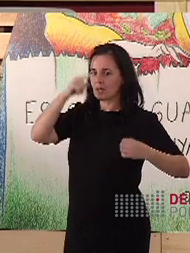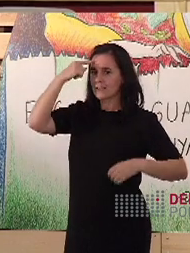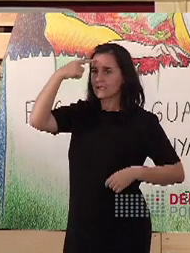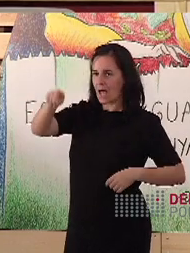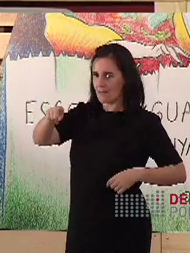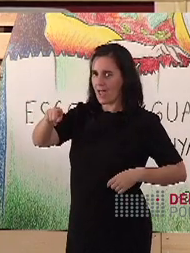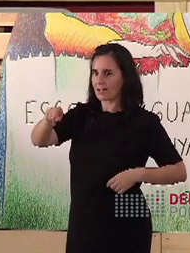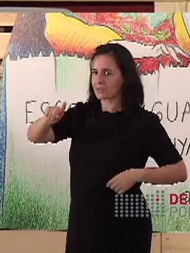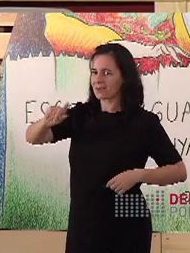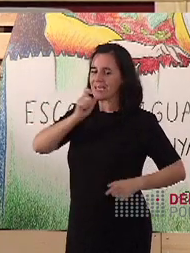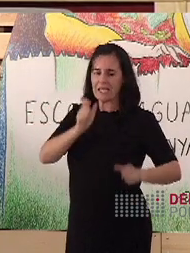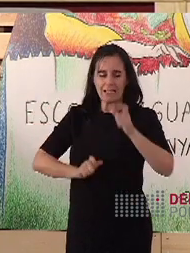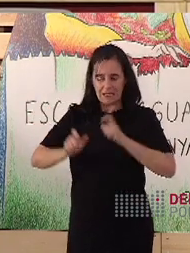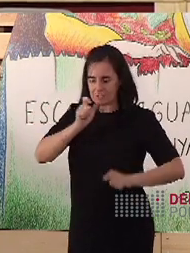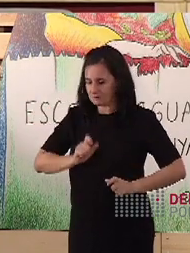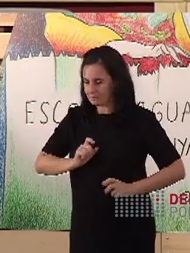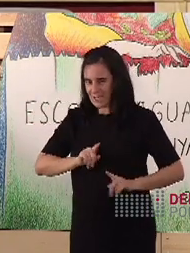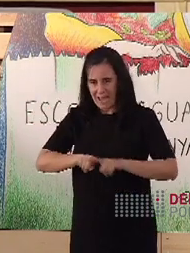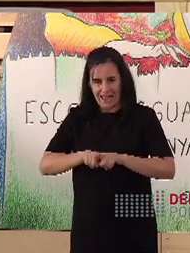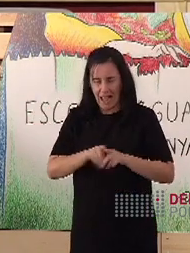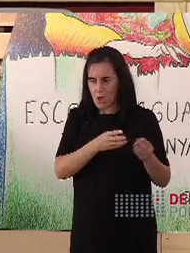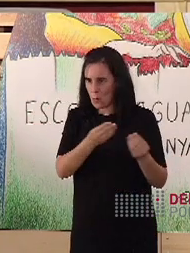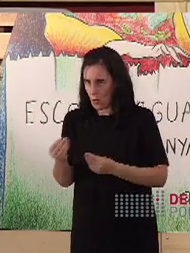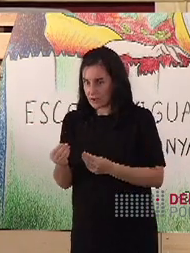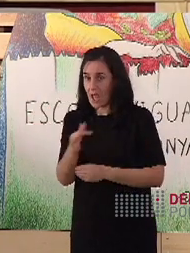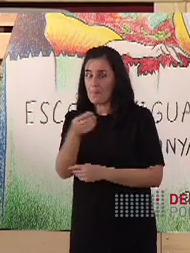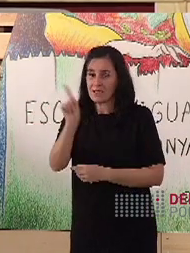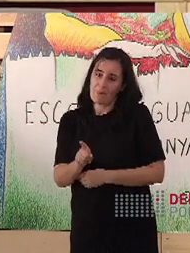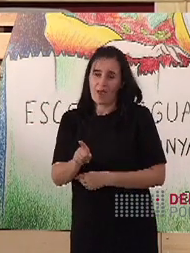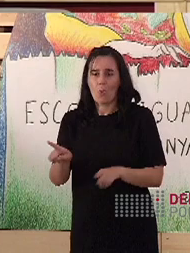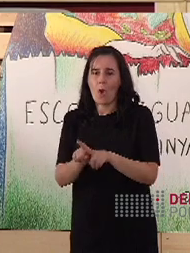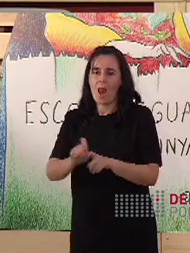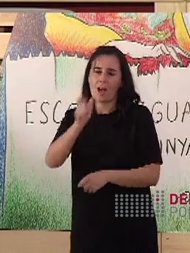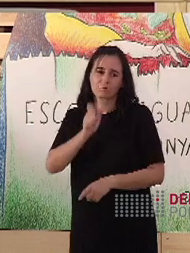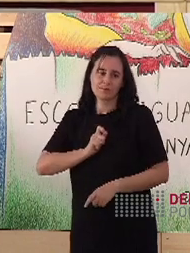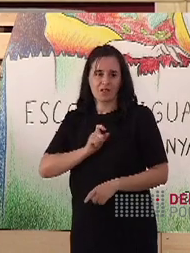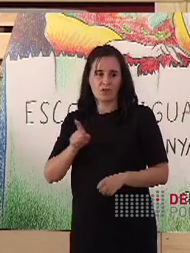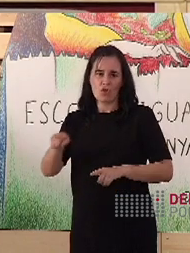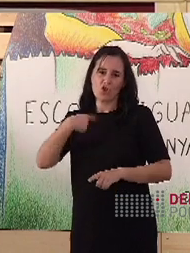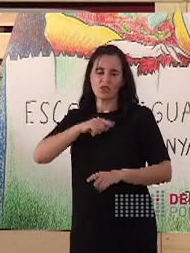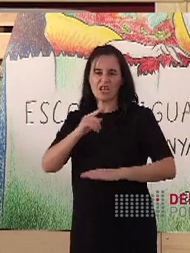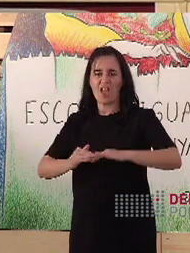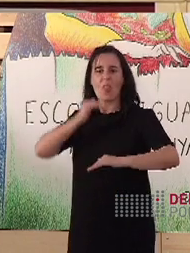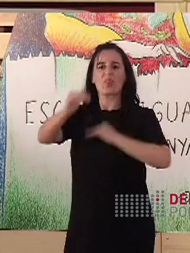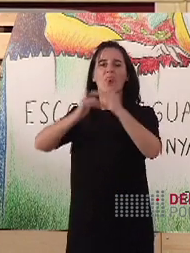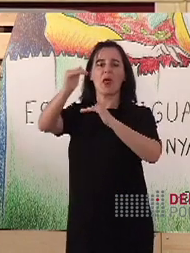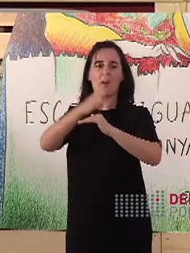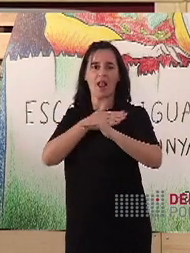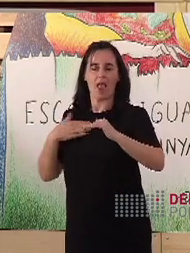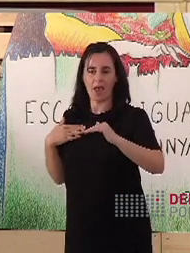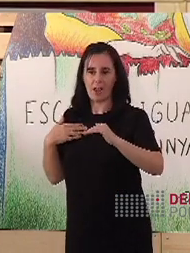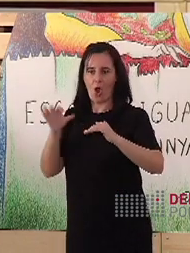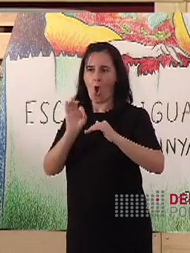ser moi criticadas e incluso tachadas de trepas e incluso de querer